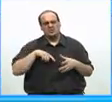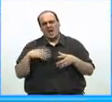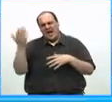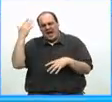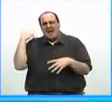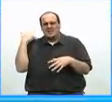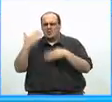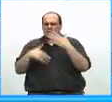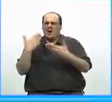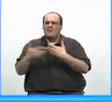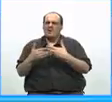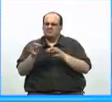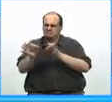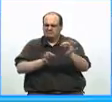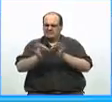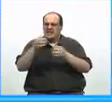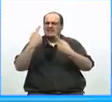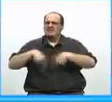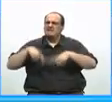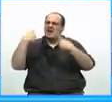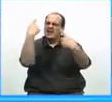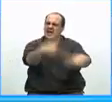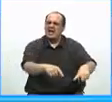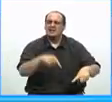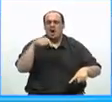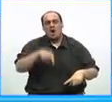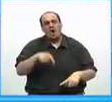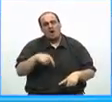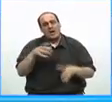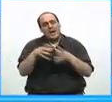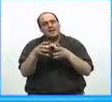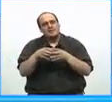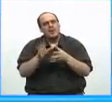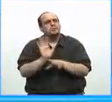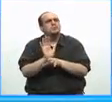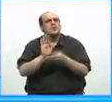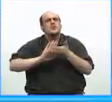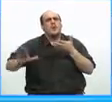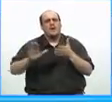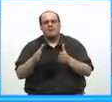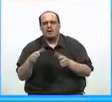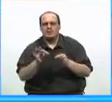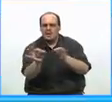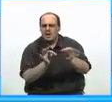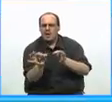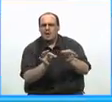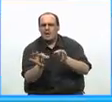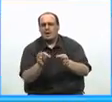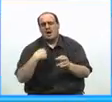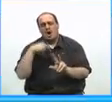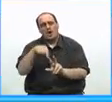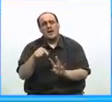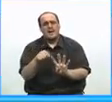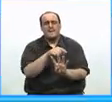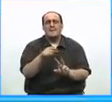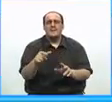y hoy por hoy el equipo y tiene tiene otras variantes tácticas estamos jugando con con quizás tres en el medio él es uno de esos